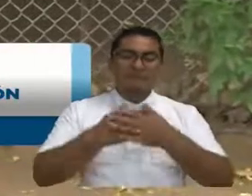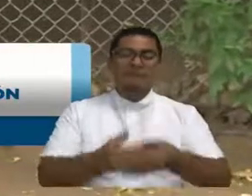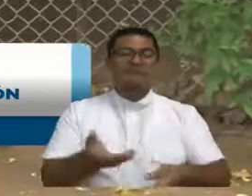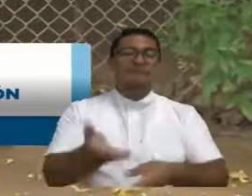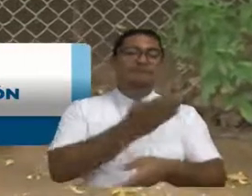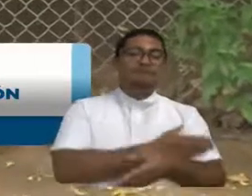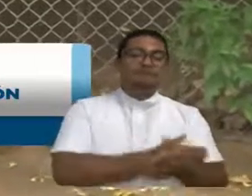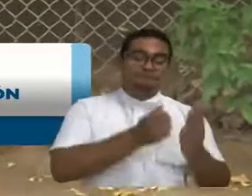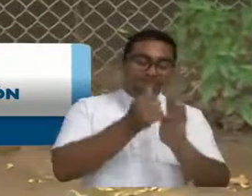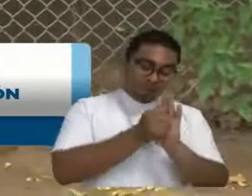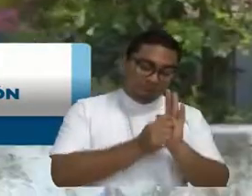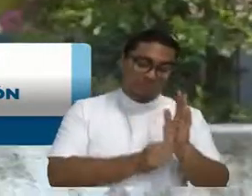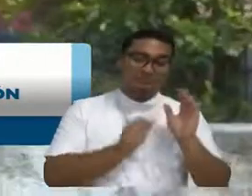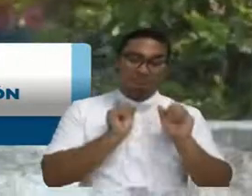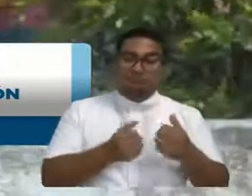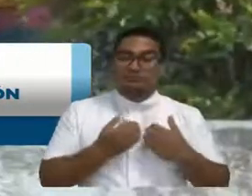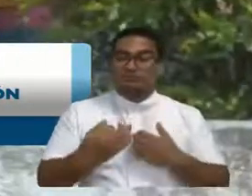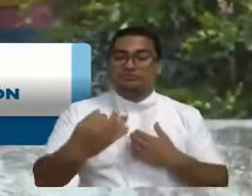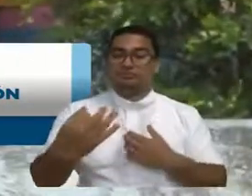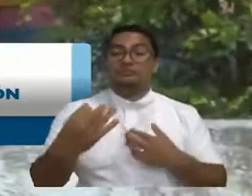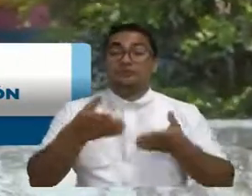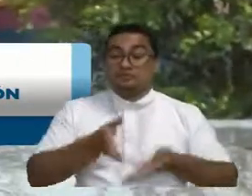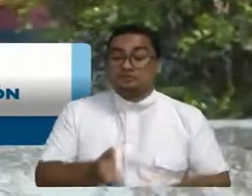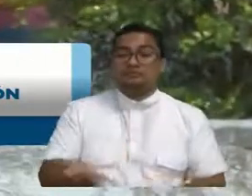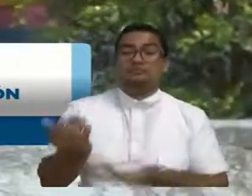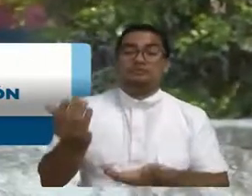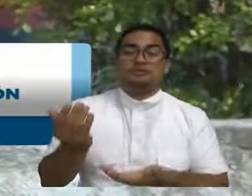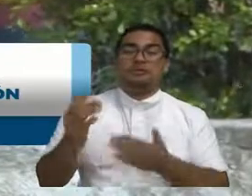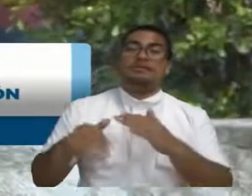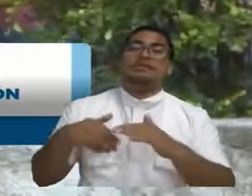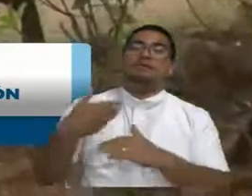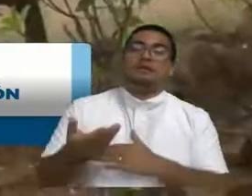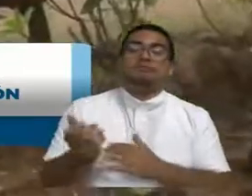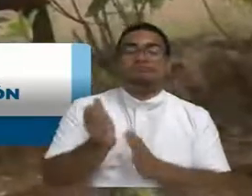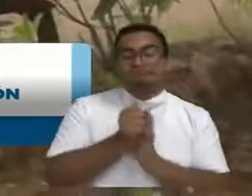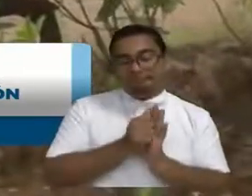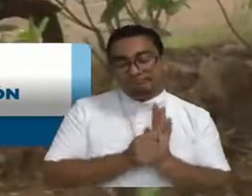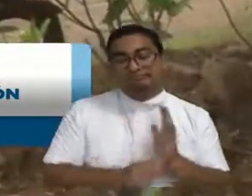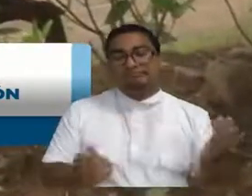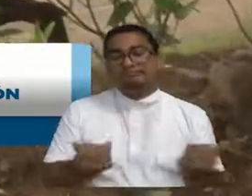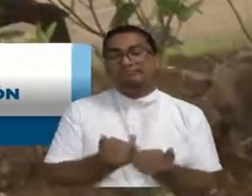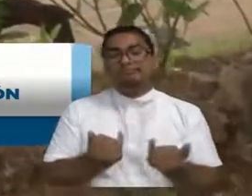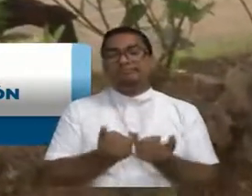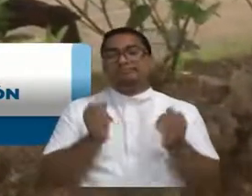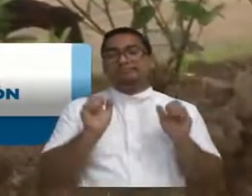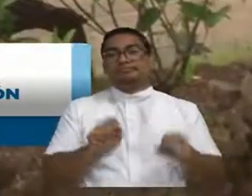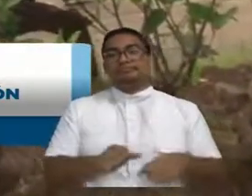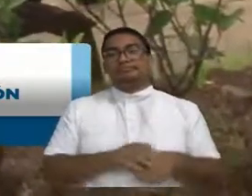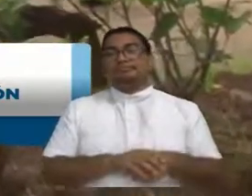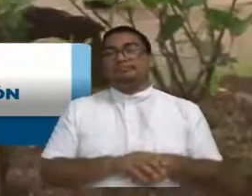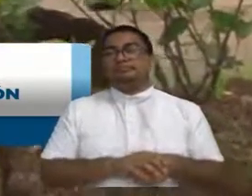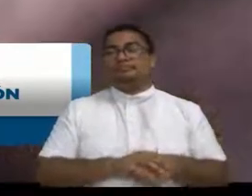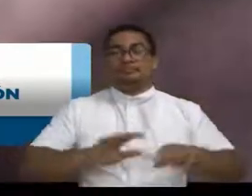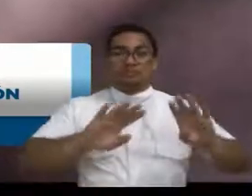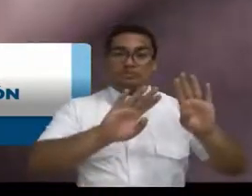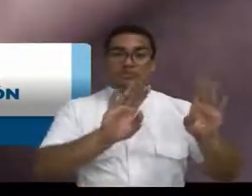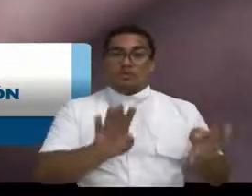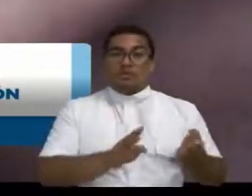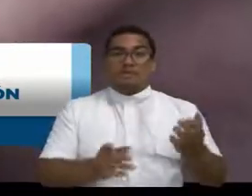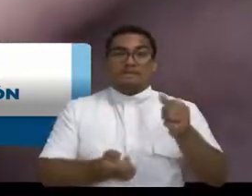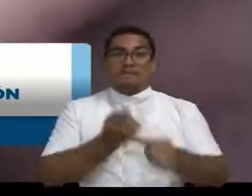en mayor riesgo de presentar depresión postparto de otra que no ha padecido depresión anteriormente. Una mujer primeriza, un